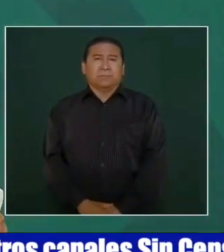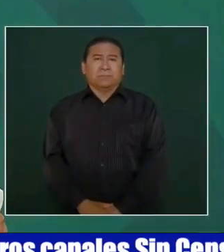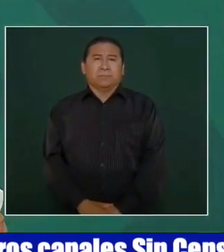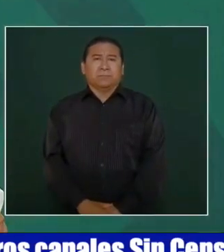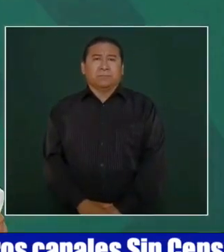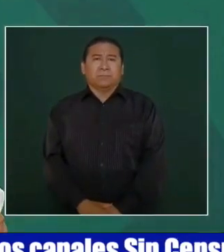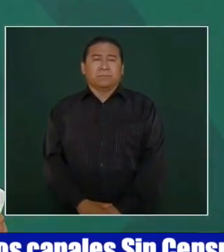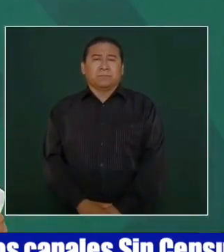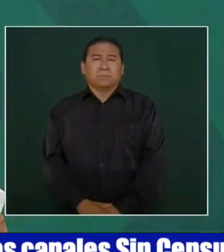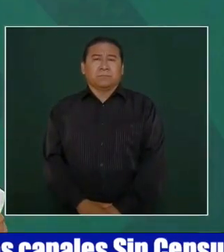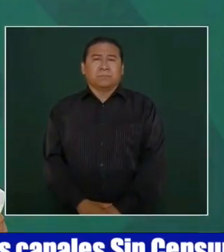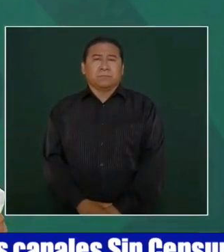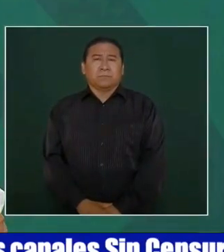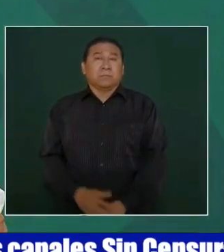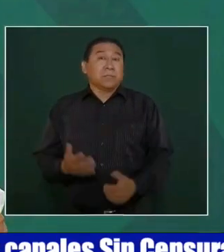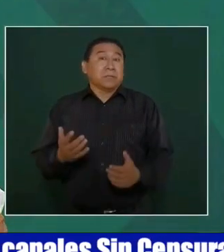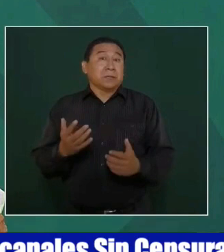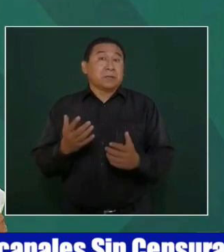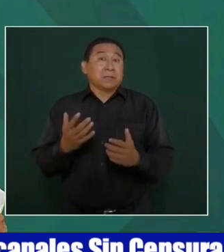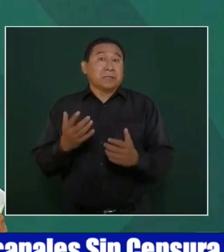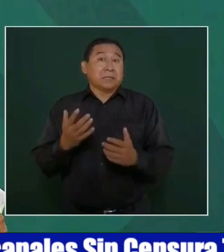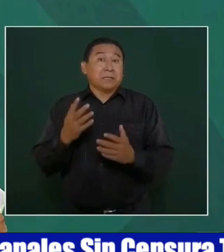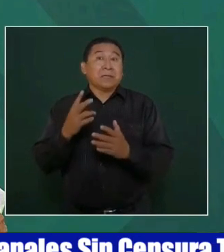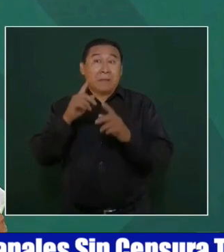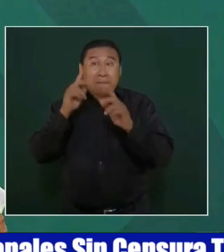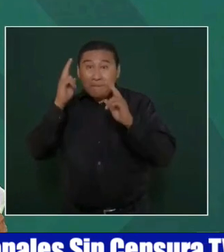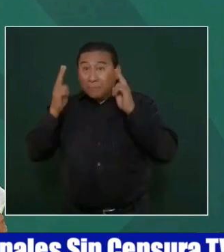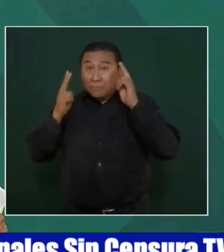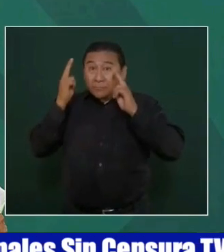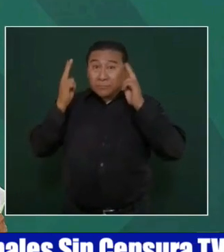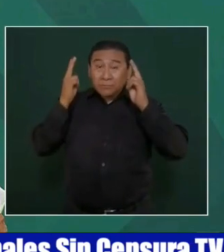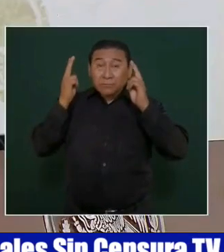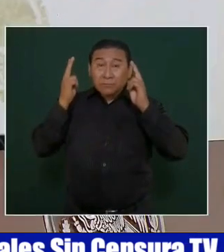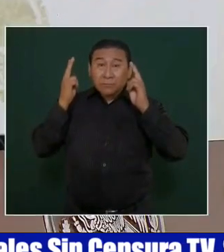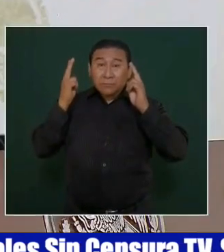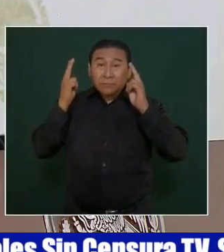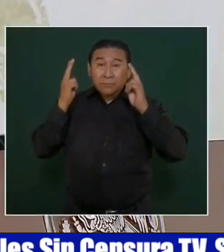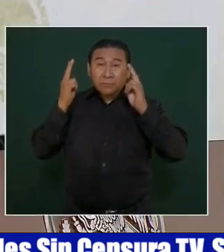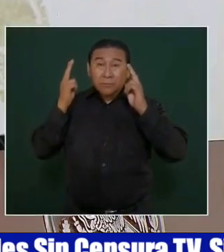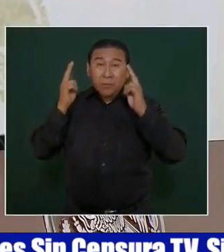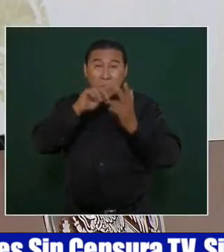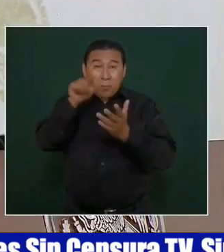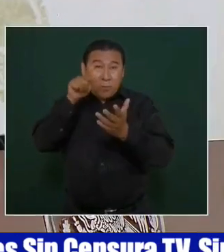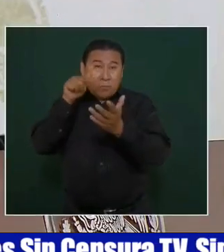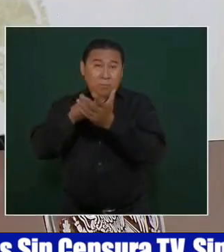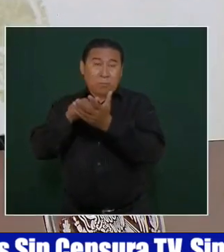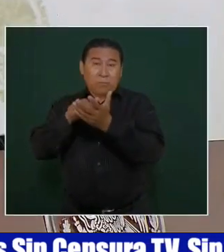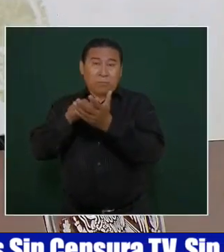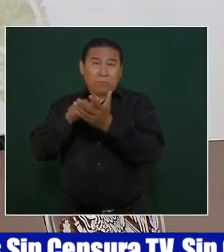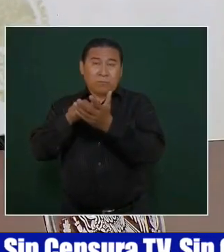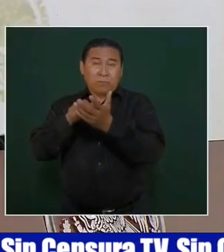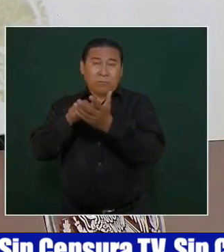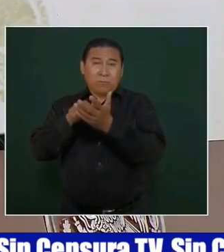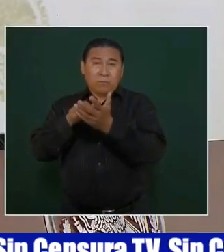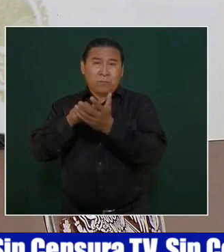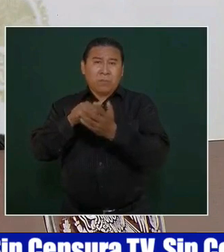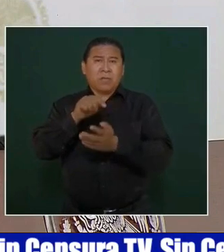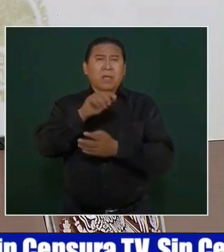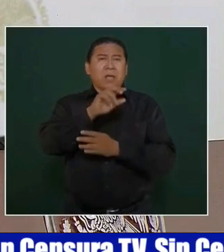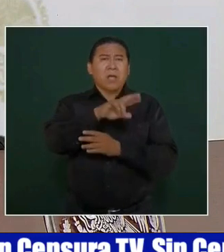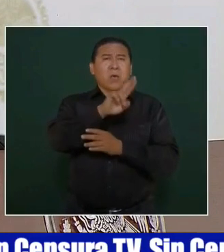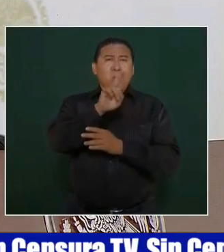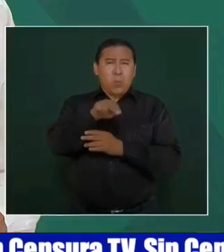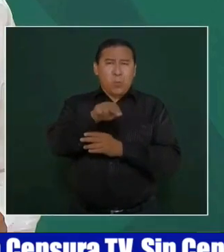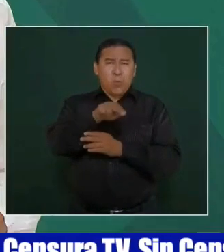y que los dos de comunicación como el reforma desde entonces estaban en contra de estos segundos pisos que llegaron a decir que se iban a caer como